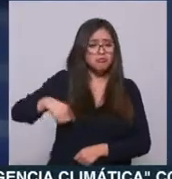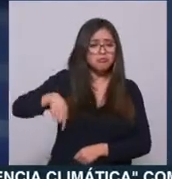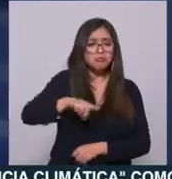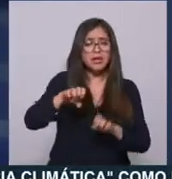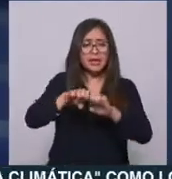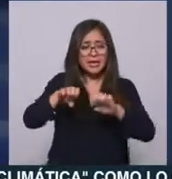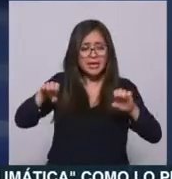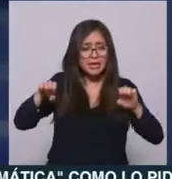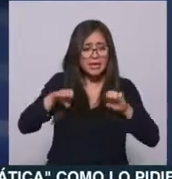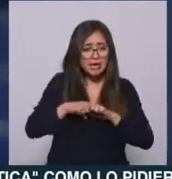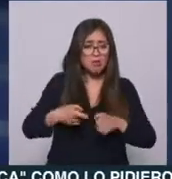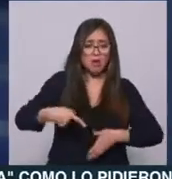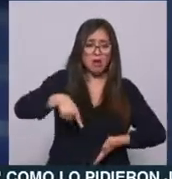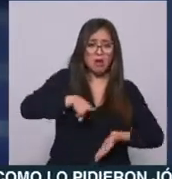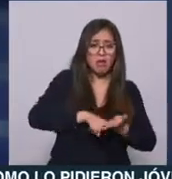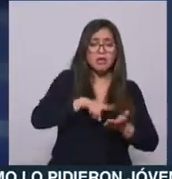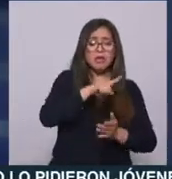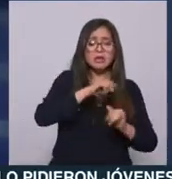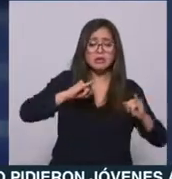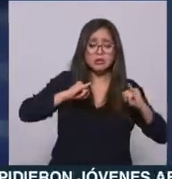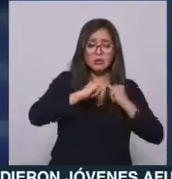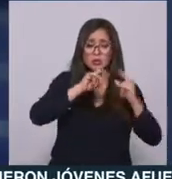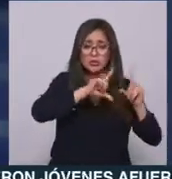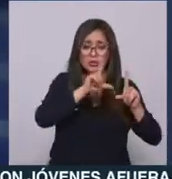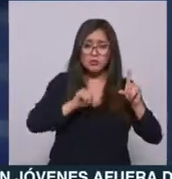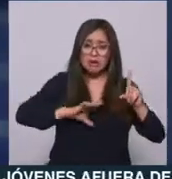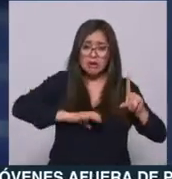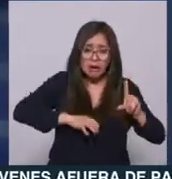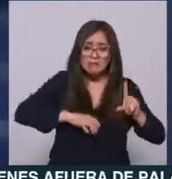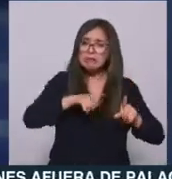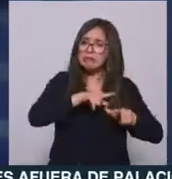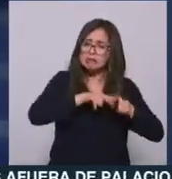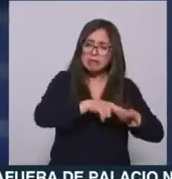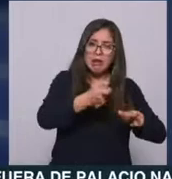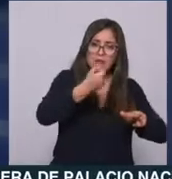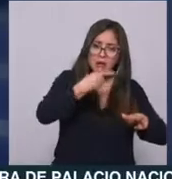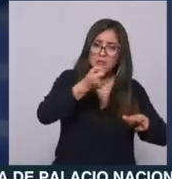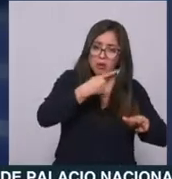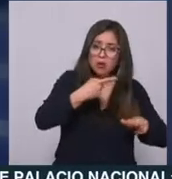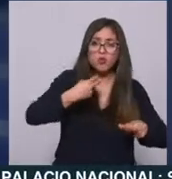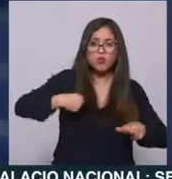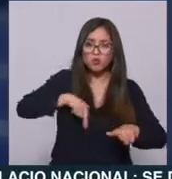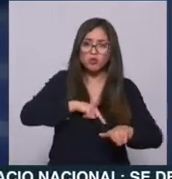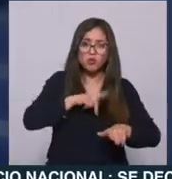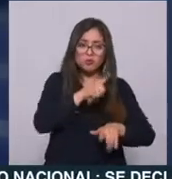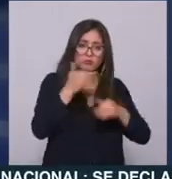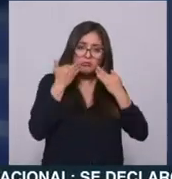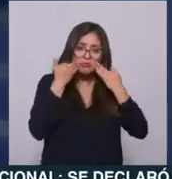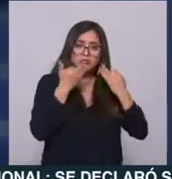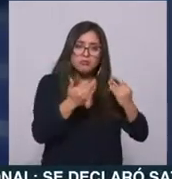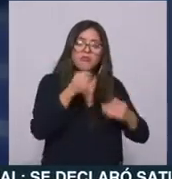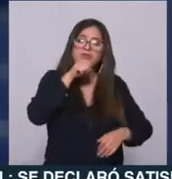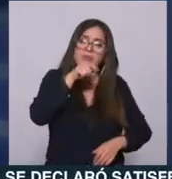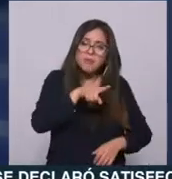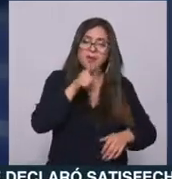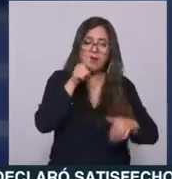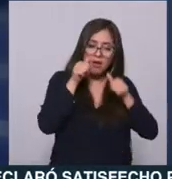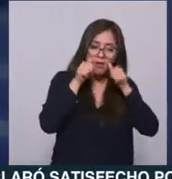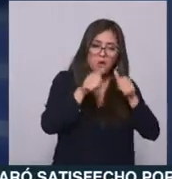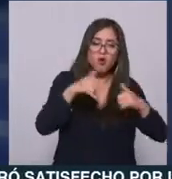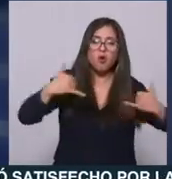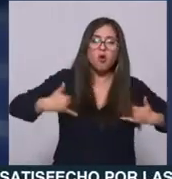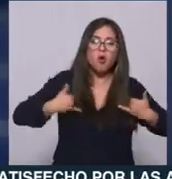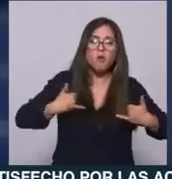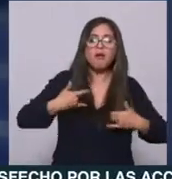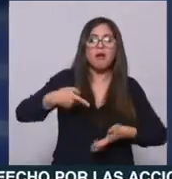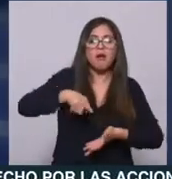que esto no suceda en el Instituto Nacional de Cancerología. Hemos estado atentos porque también nosotros tratamos adolescentes con mieloma, con algún